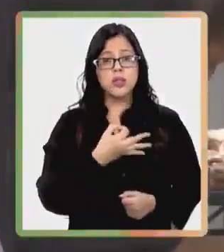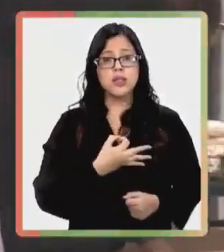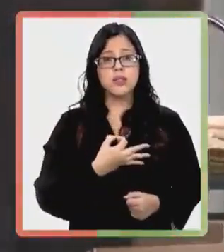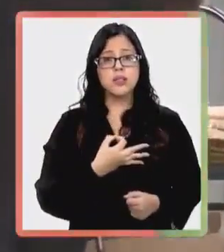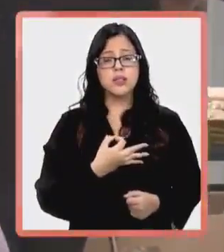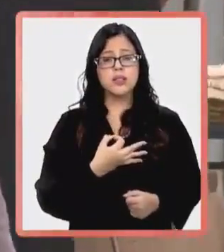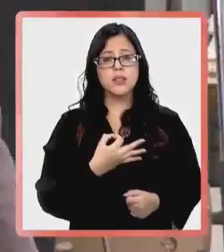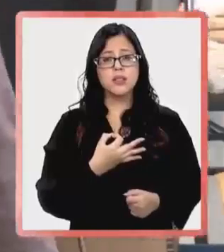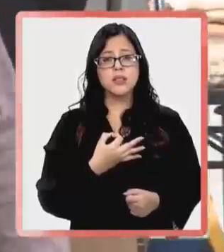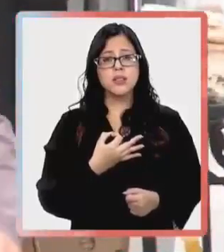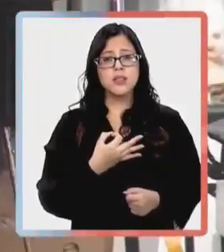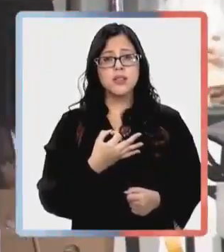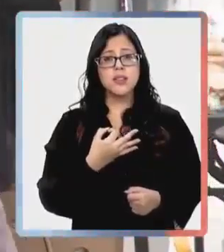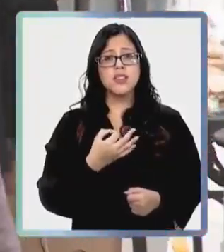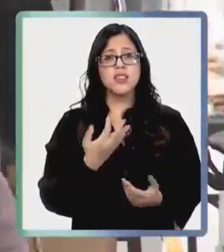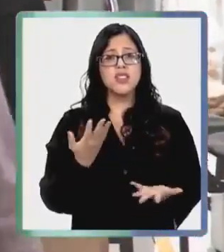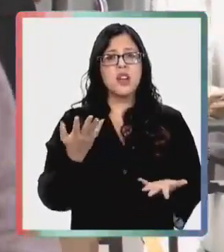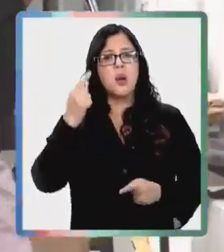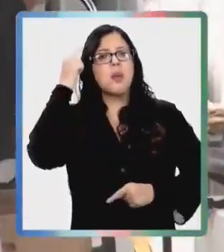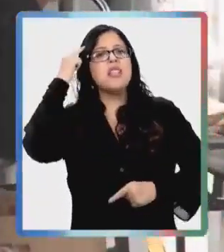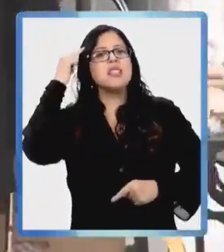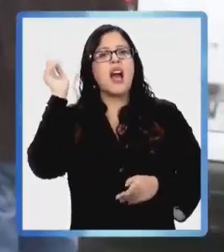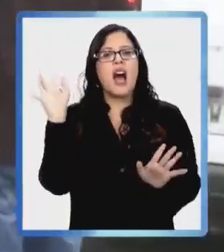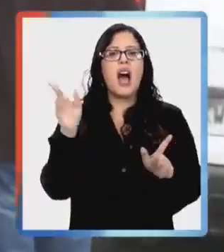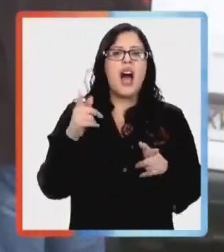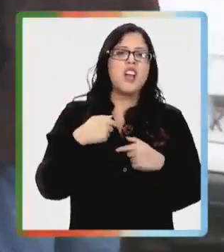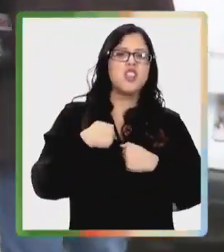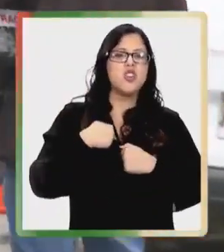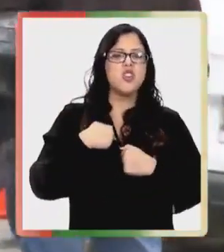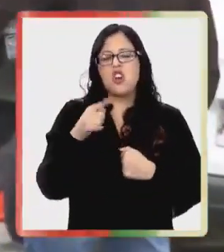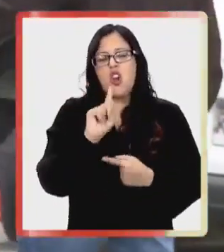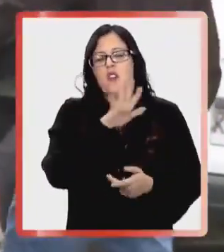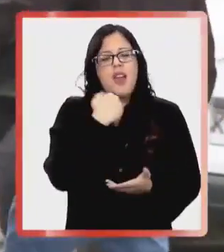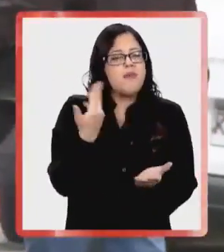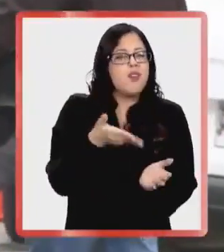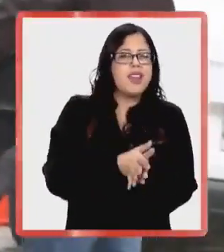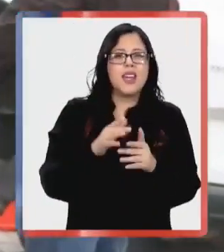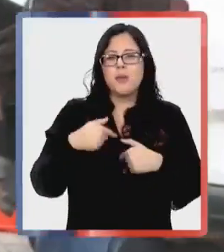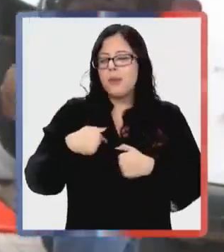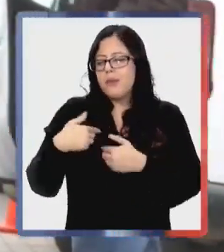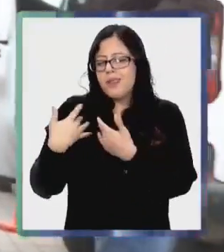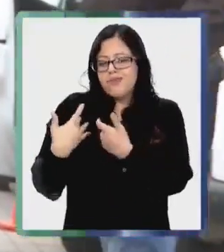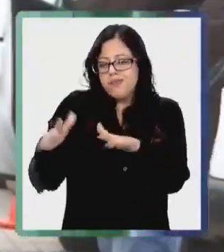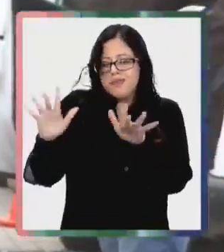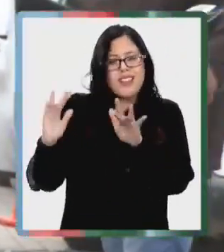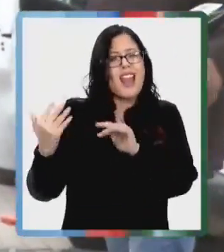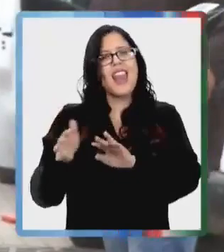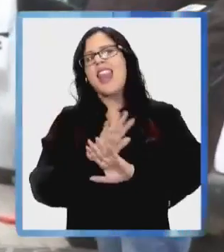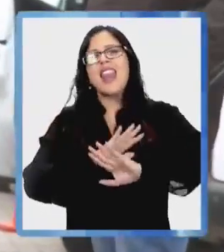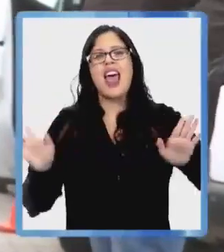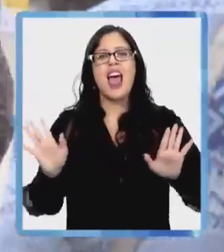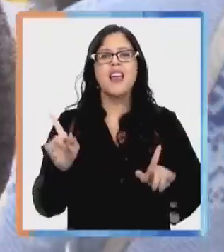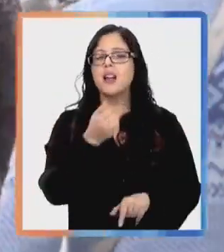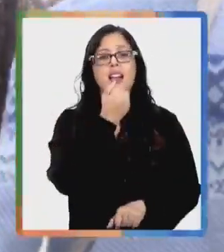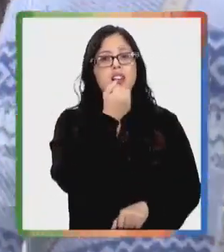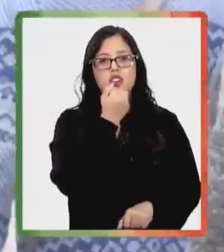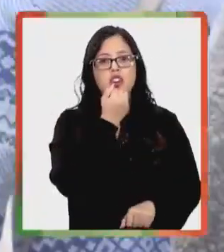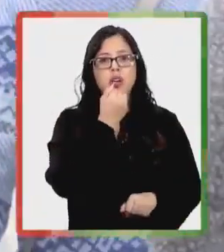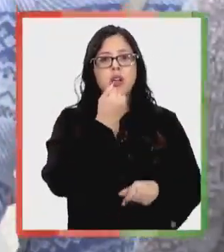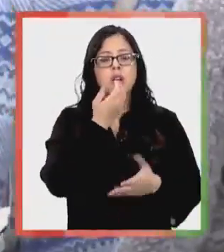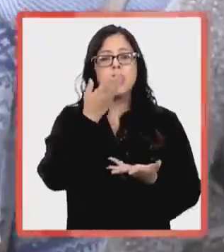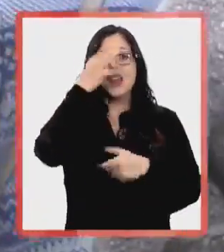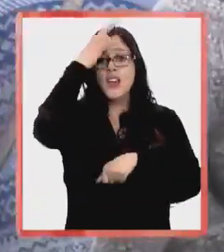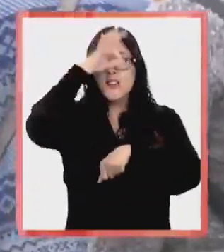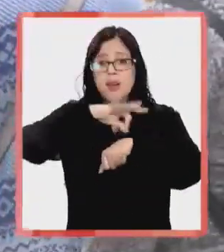Entonces lo que tú dices ahí, creerse inmune, creerse inmortal, que no le va a pasar nada, es un error grave. Los